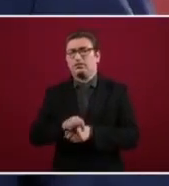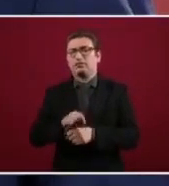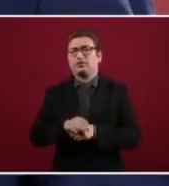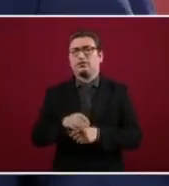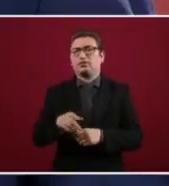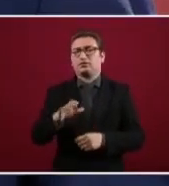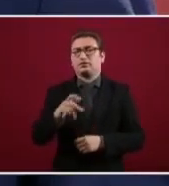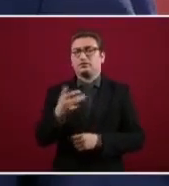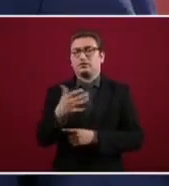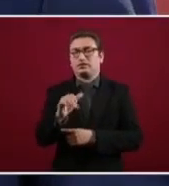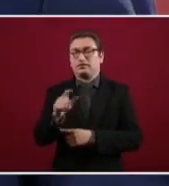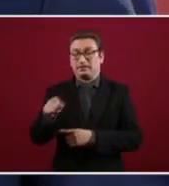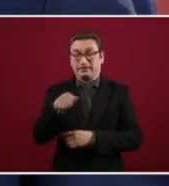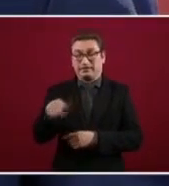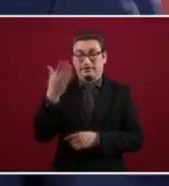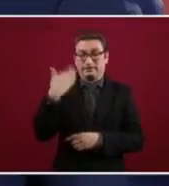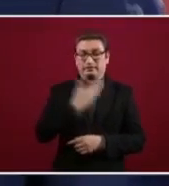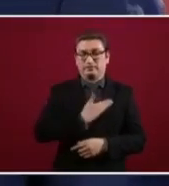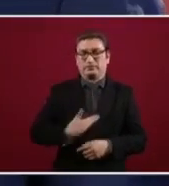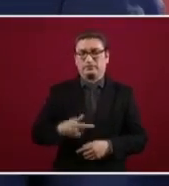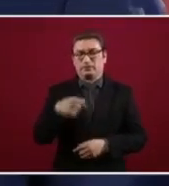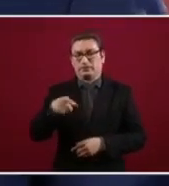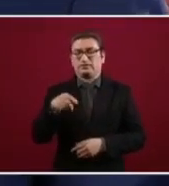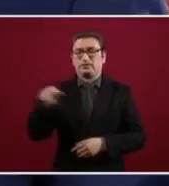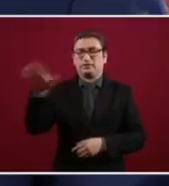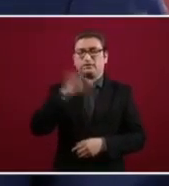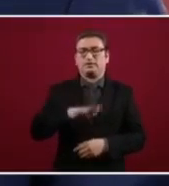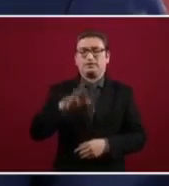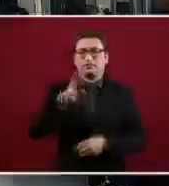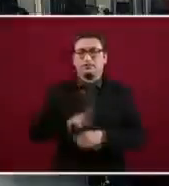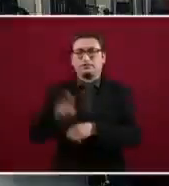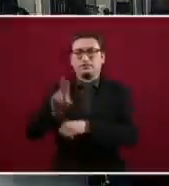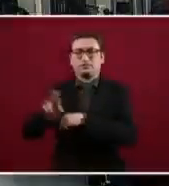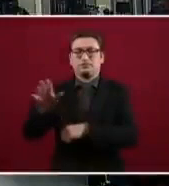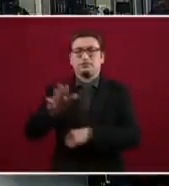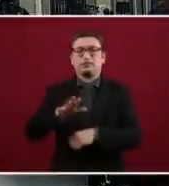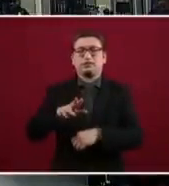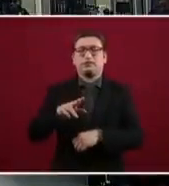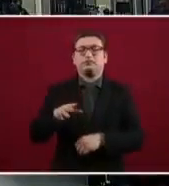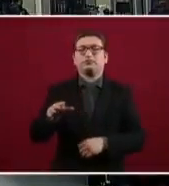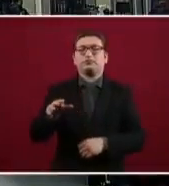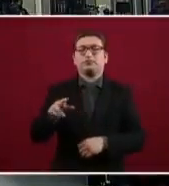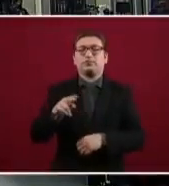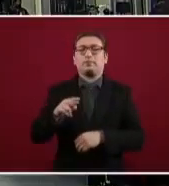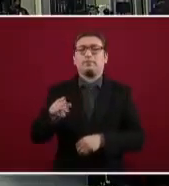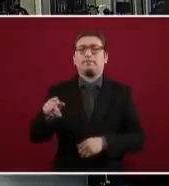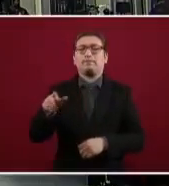presidente de nicaragua y